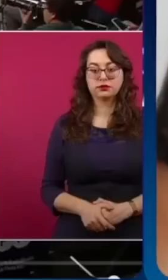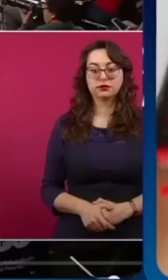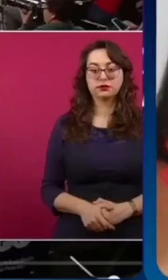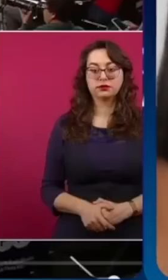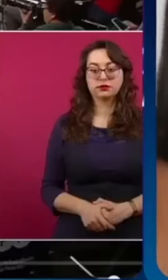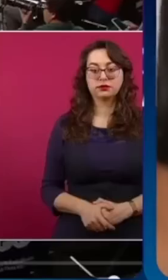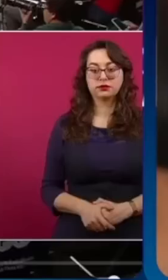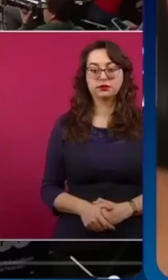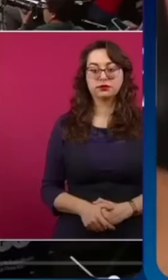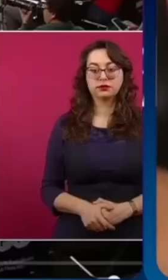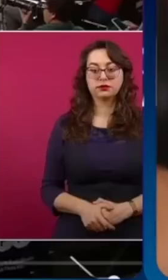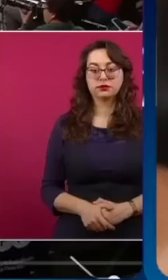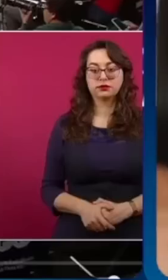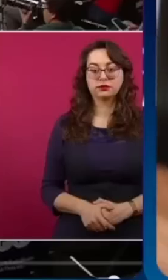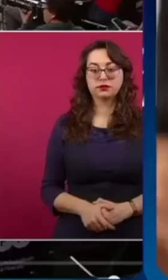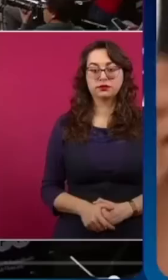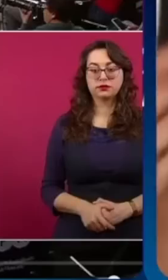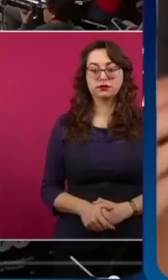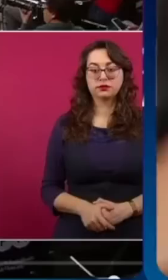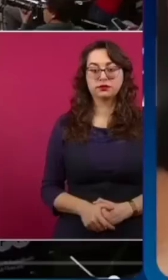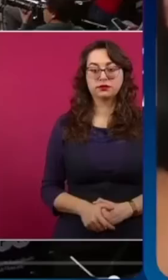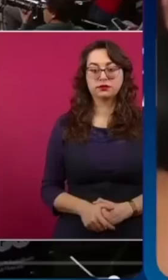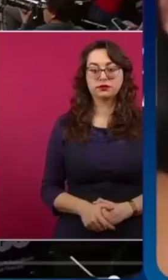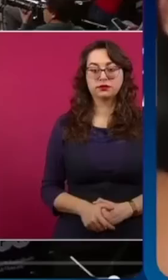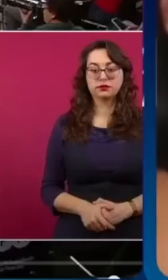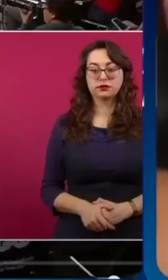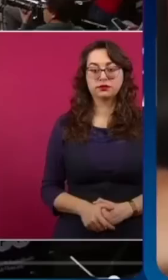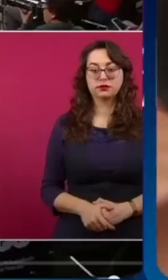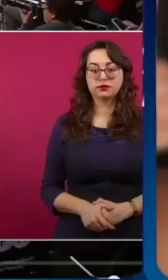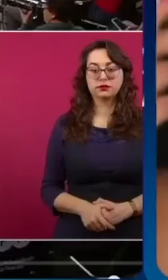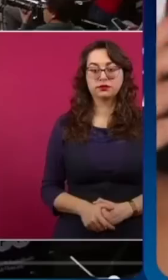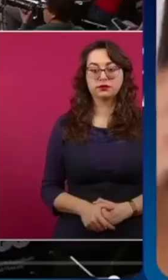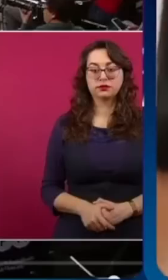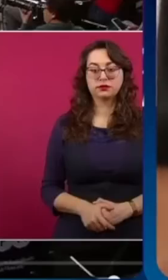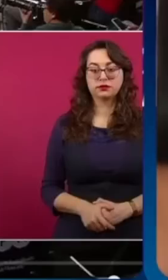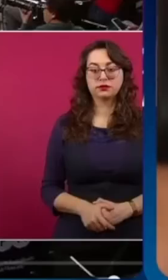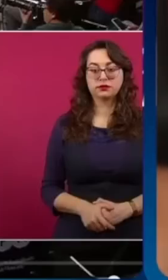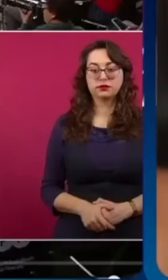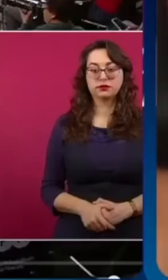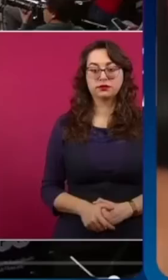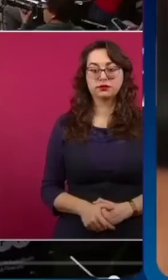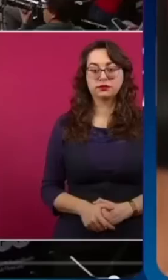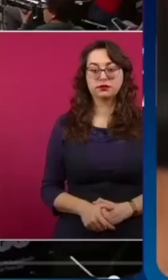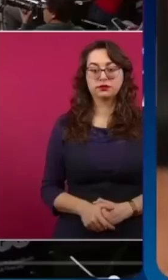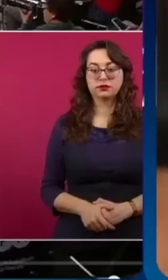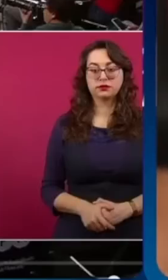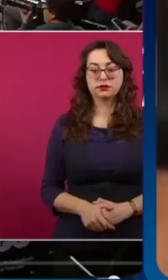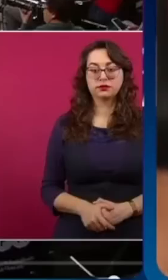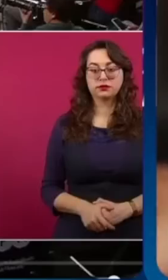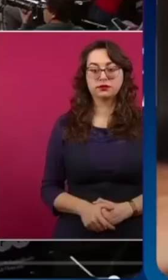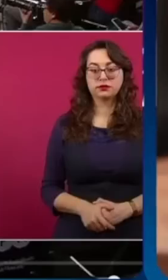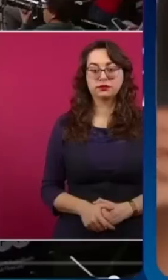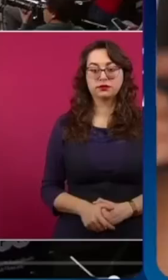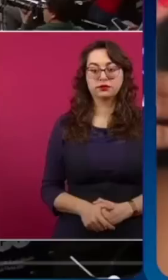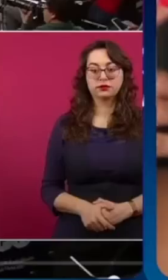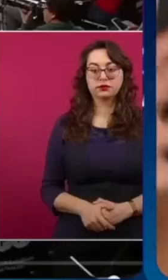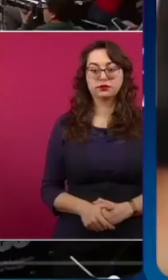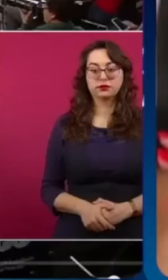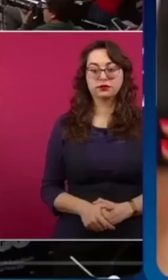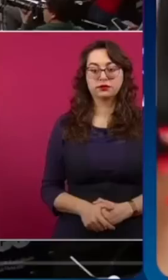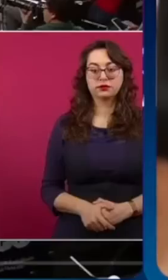esta lana el presidente anunció que la va a usar para seguir luchando contra, bueno,